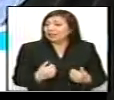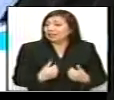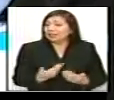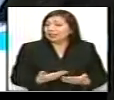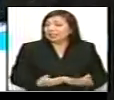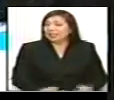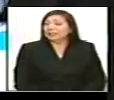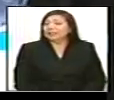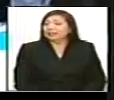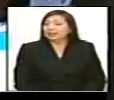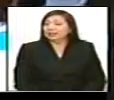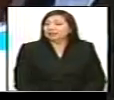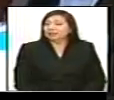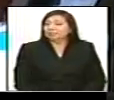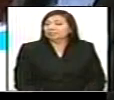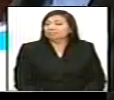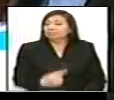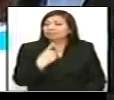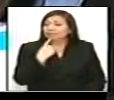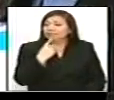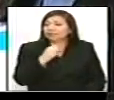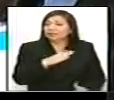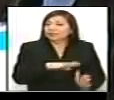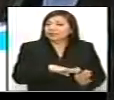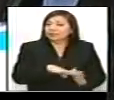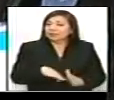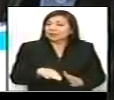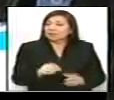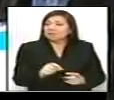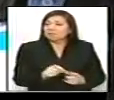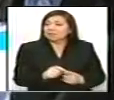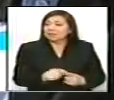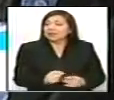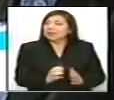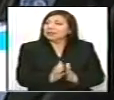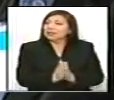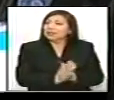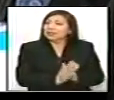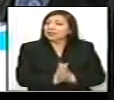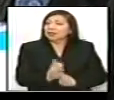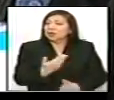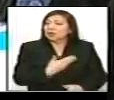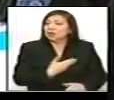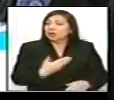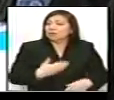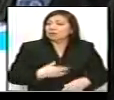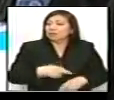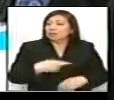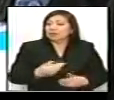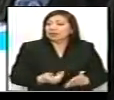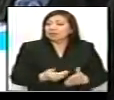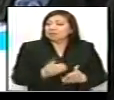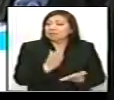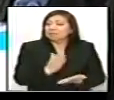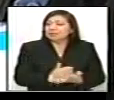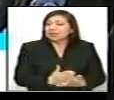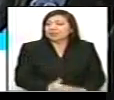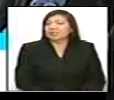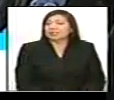plantas, ¿no? Fue expresamente excluida las plantas de beneficio que manejan los gobiernos regionales de manera